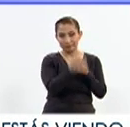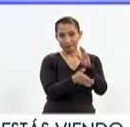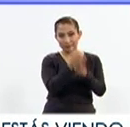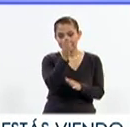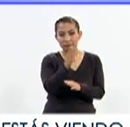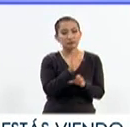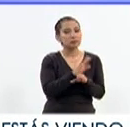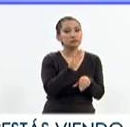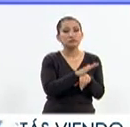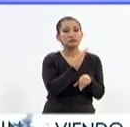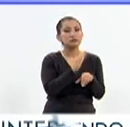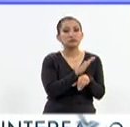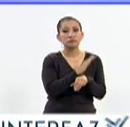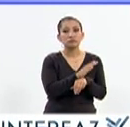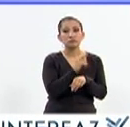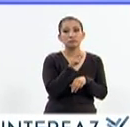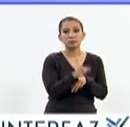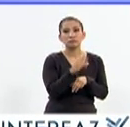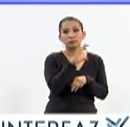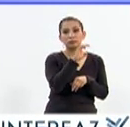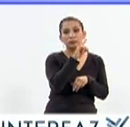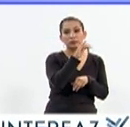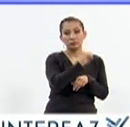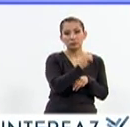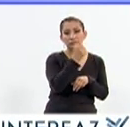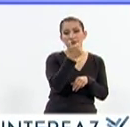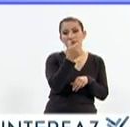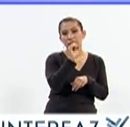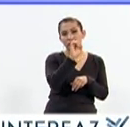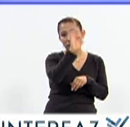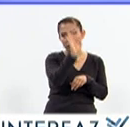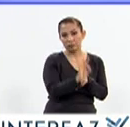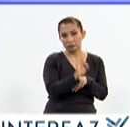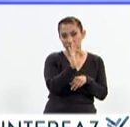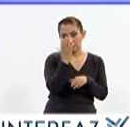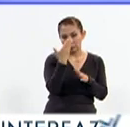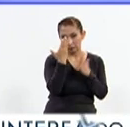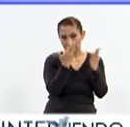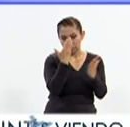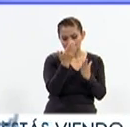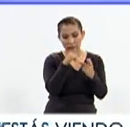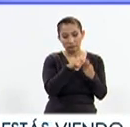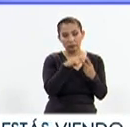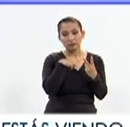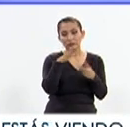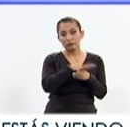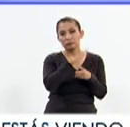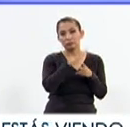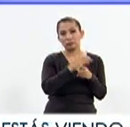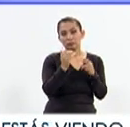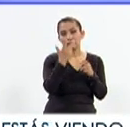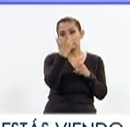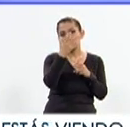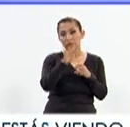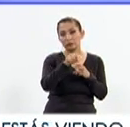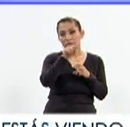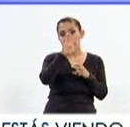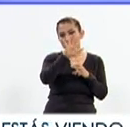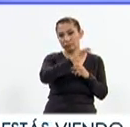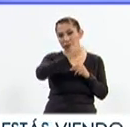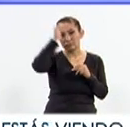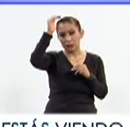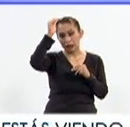poderme ir. ¿Cuál era el promedio? Los créditos es el 60% de créditos y el promedio es arriba de 8.5 para